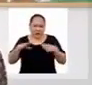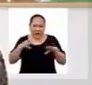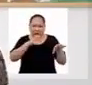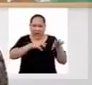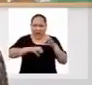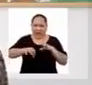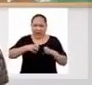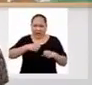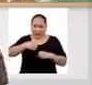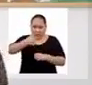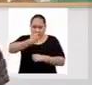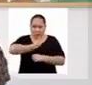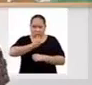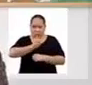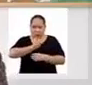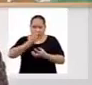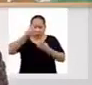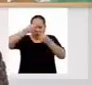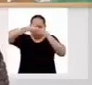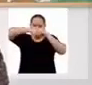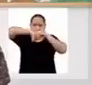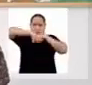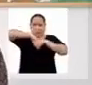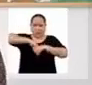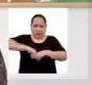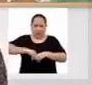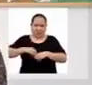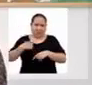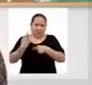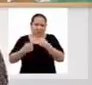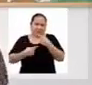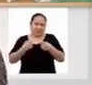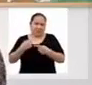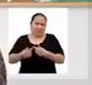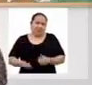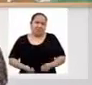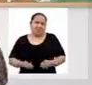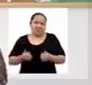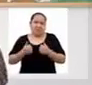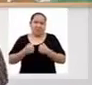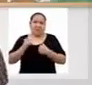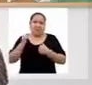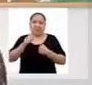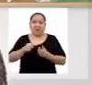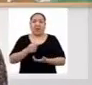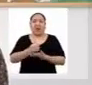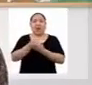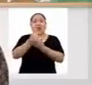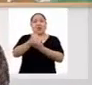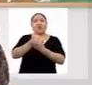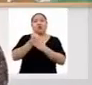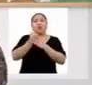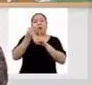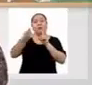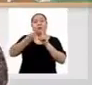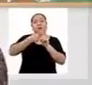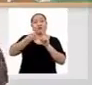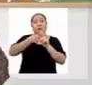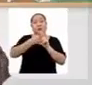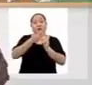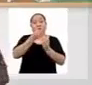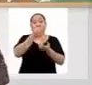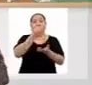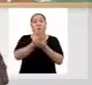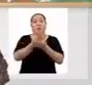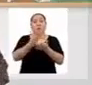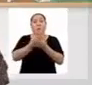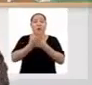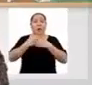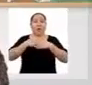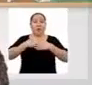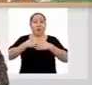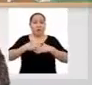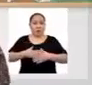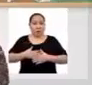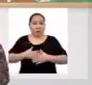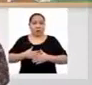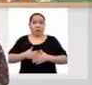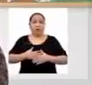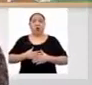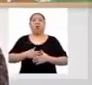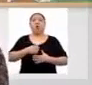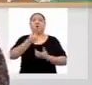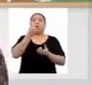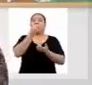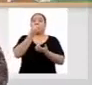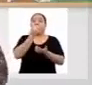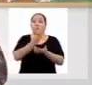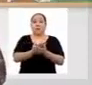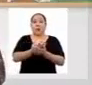como propias en nuestra vida diaria y que inciden positivamente en nuestro bienestar físico, mental y social.